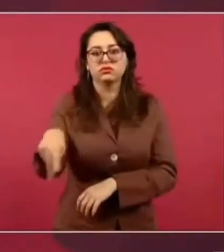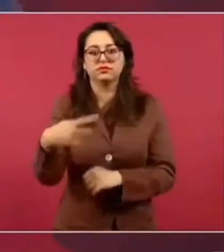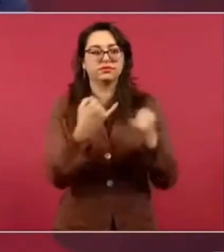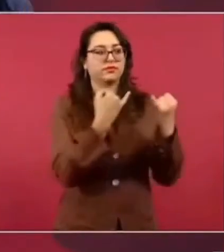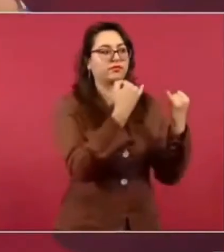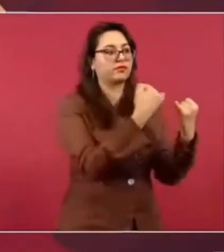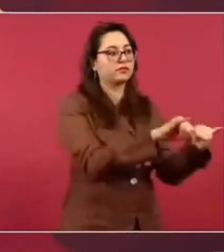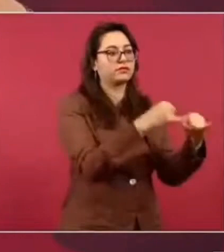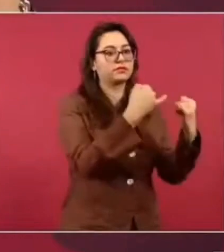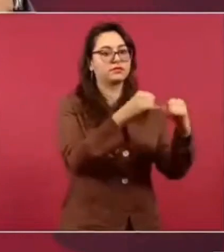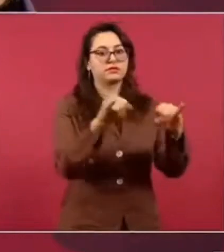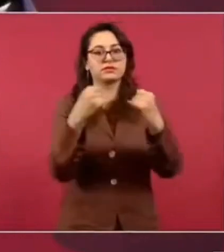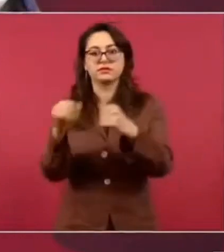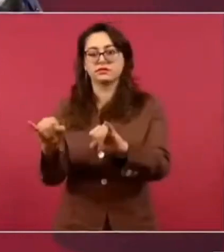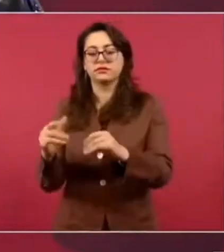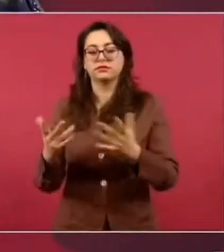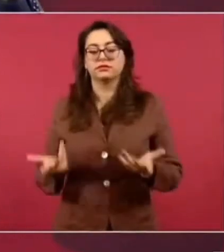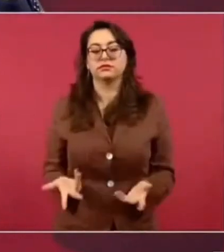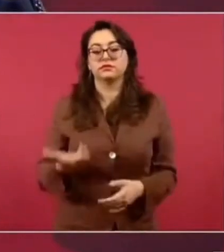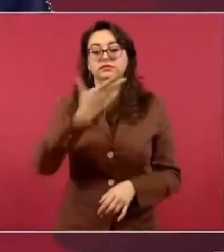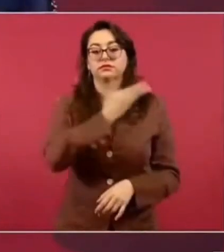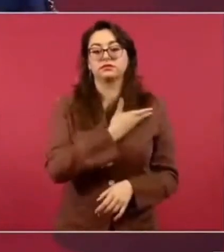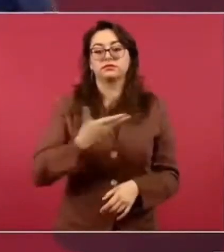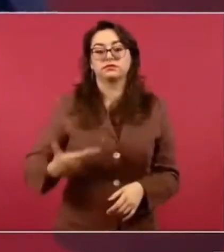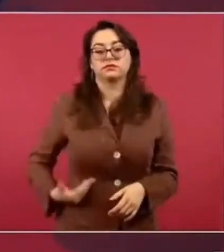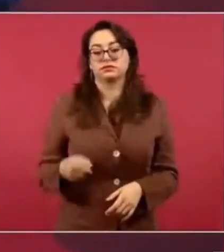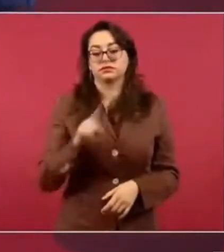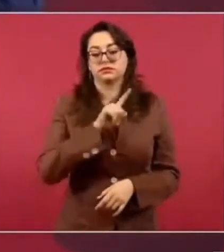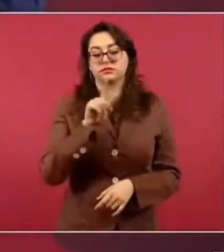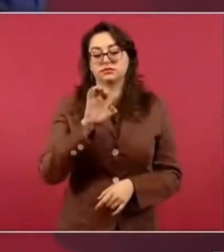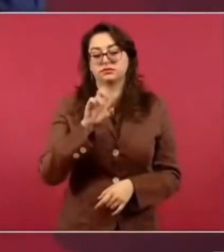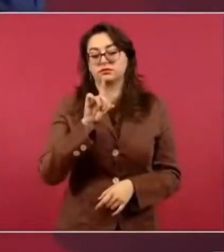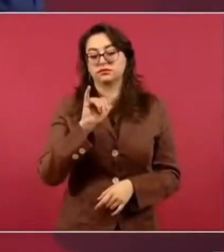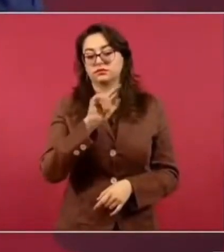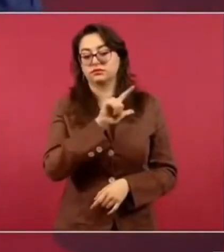y ya con Zedillo pues se amplió